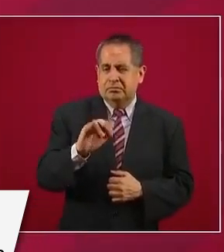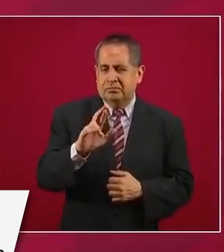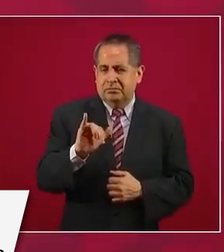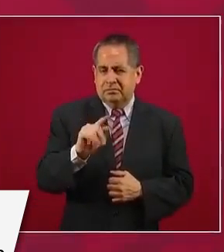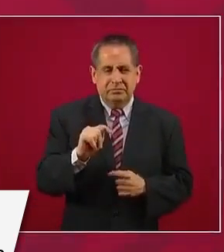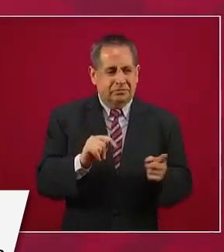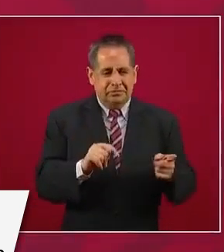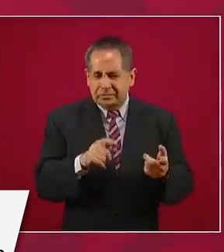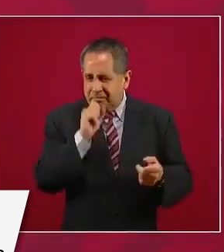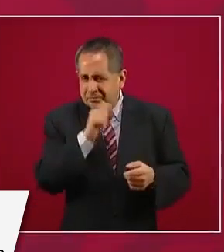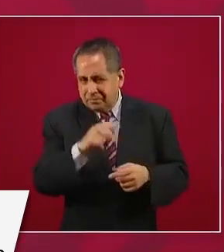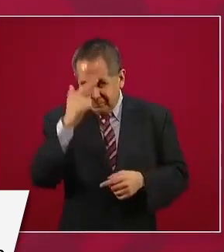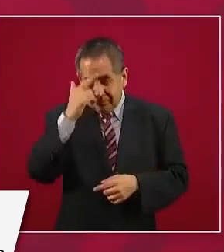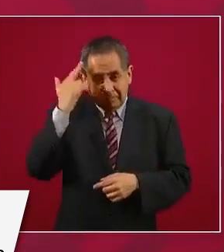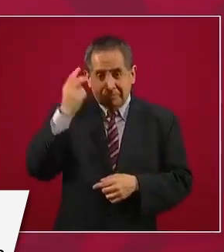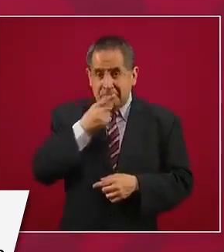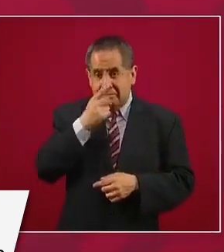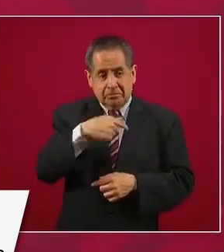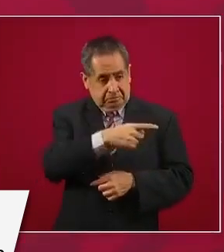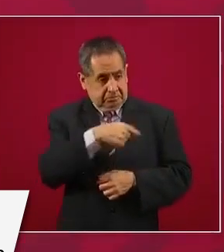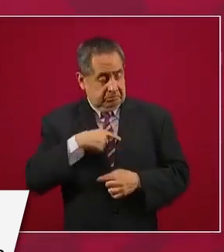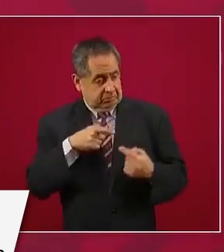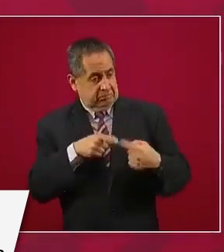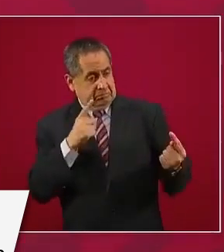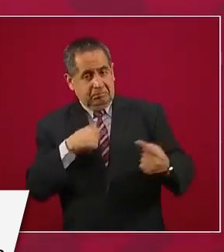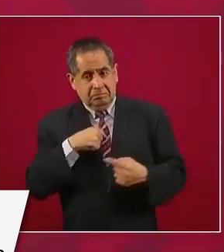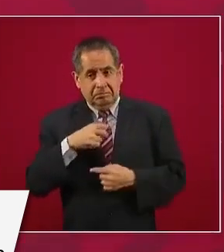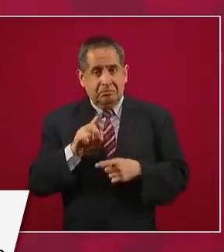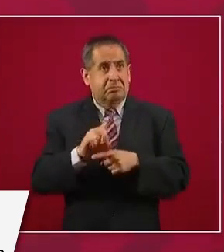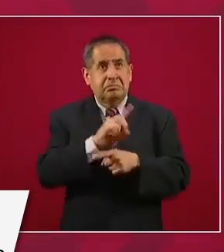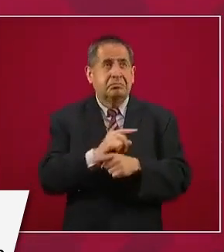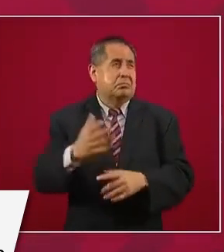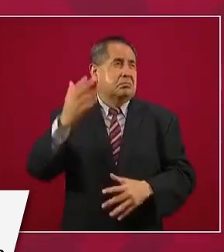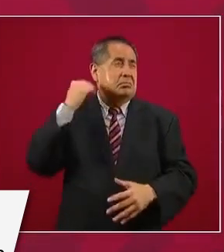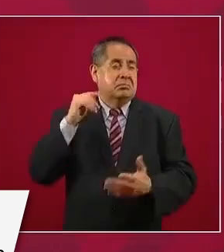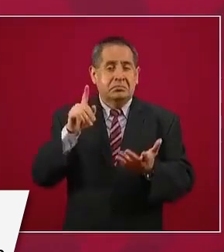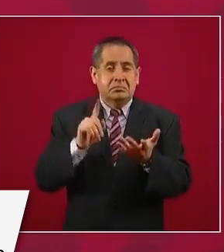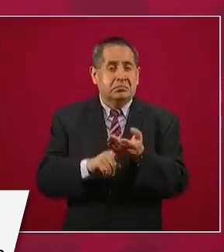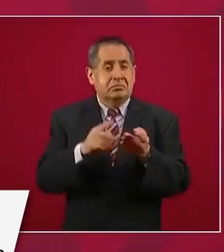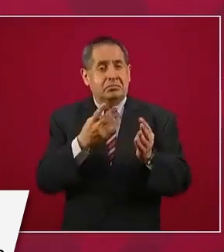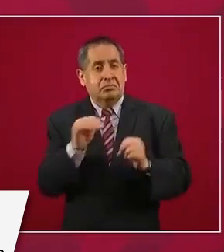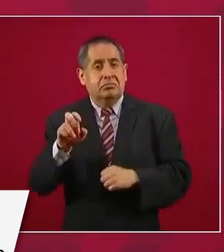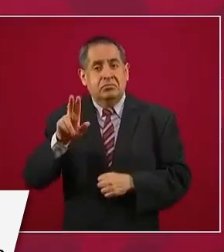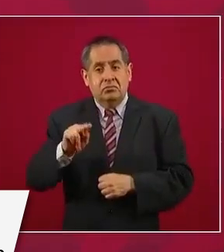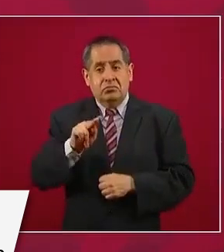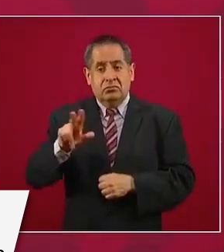comentaba que tenemos diferencias desde 1988,